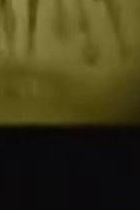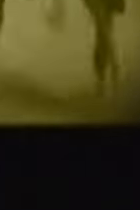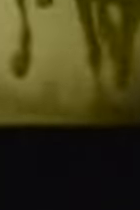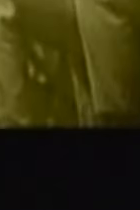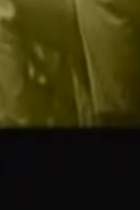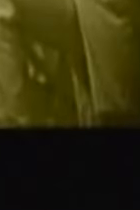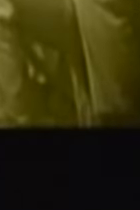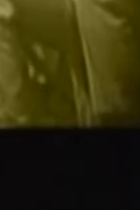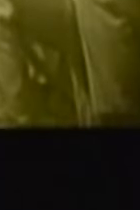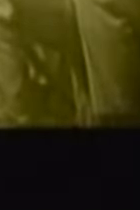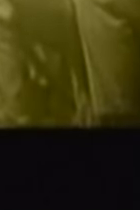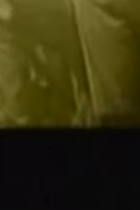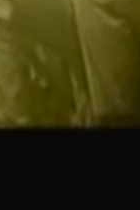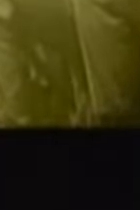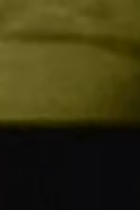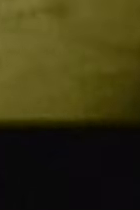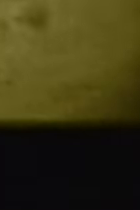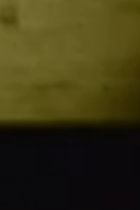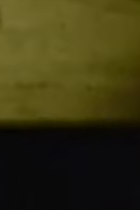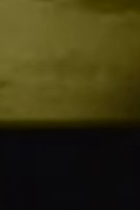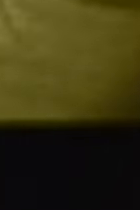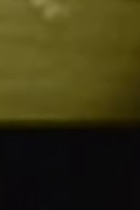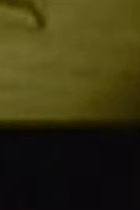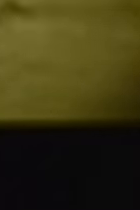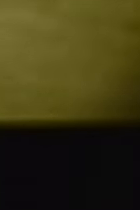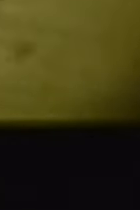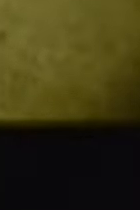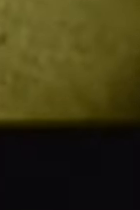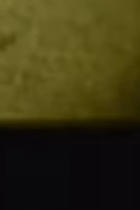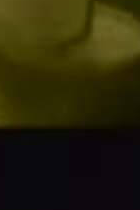sentí del grito de